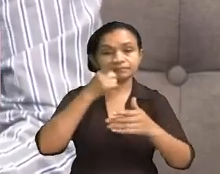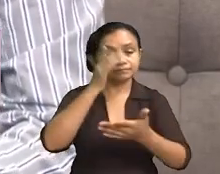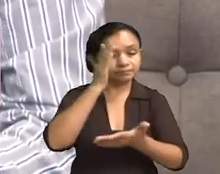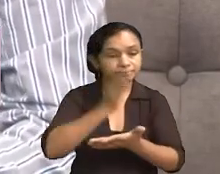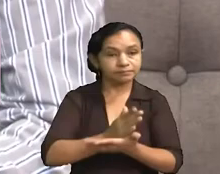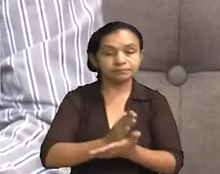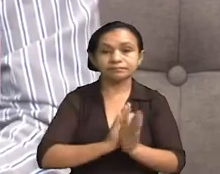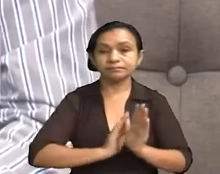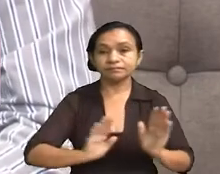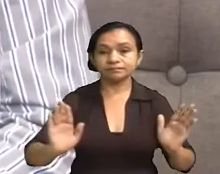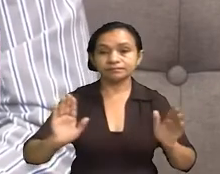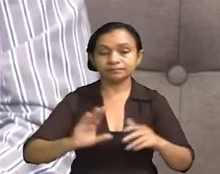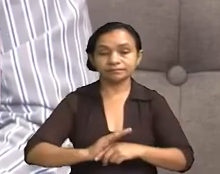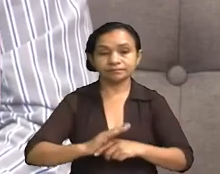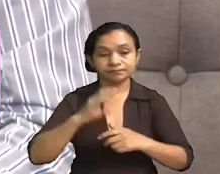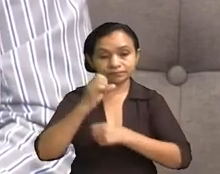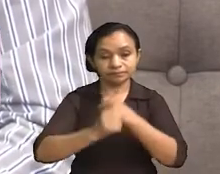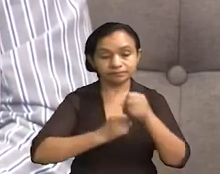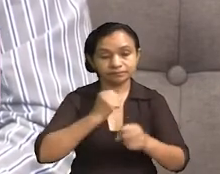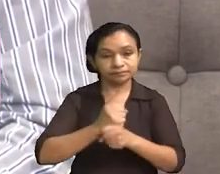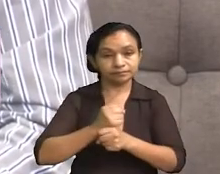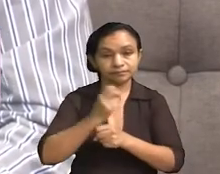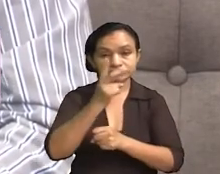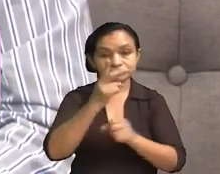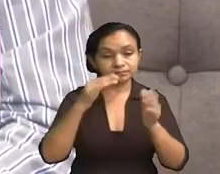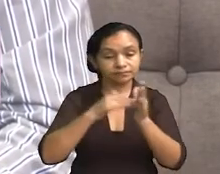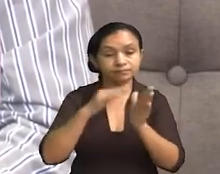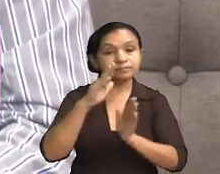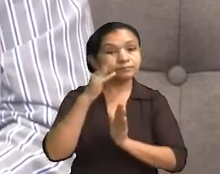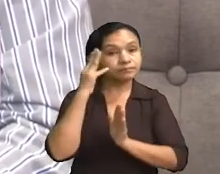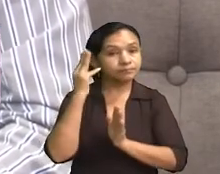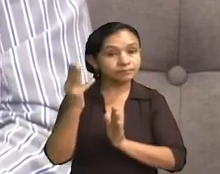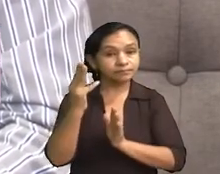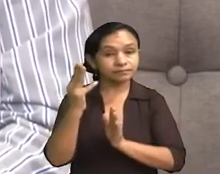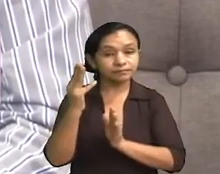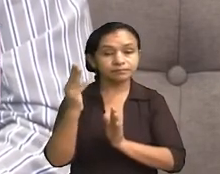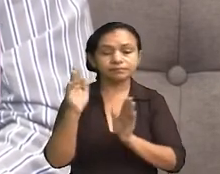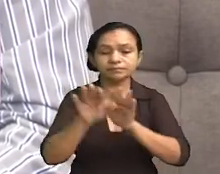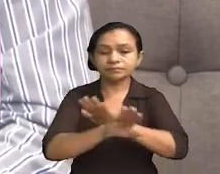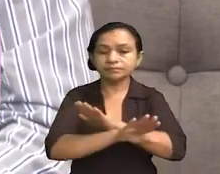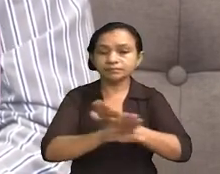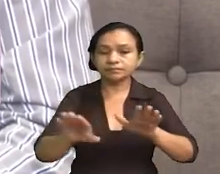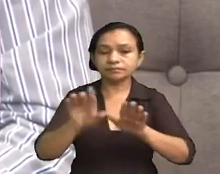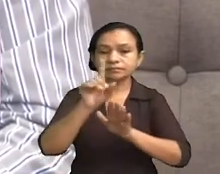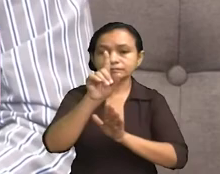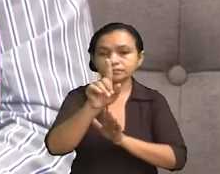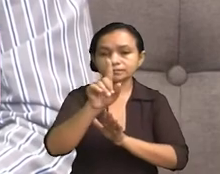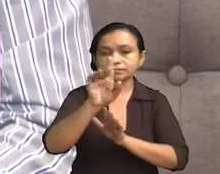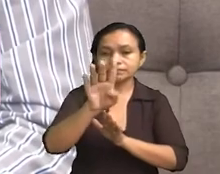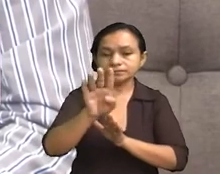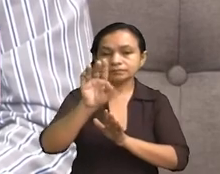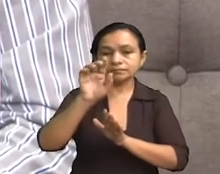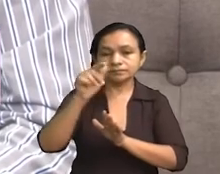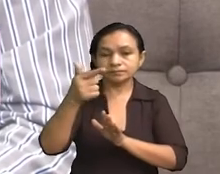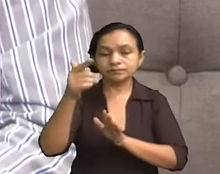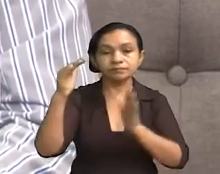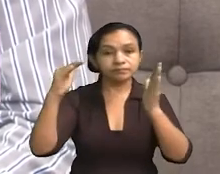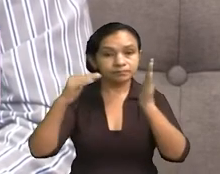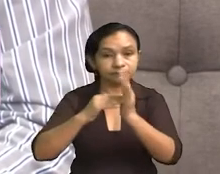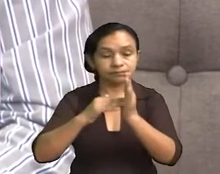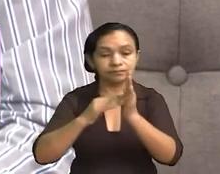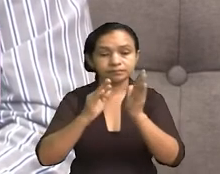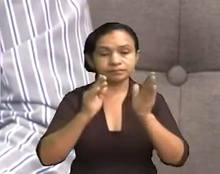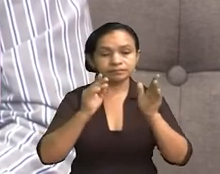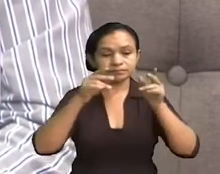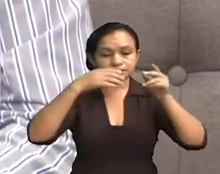Este año 2019 vamos a cerrar con 147 mil